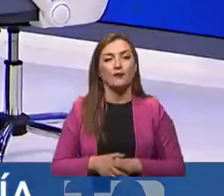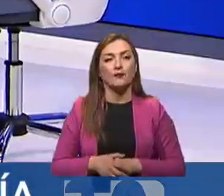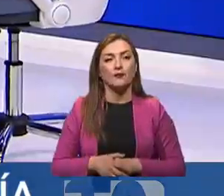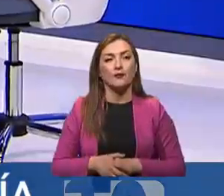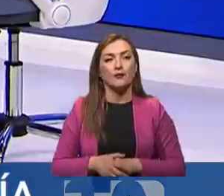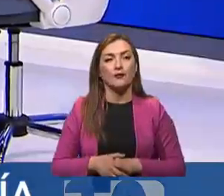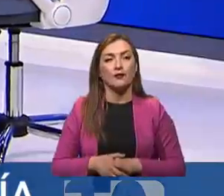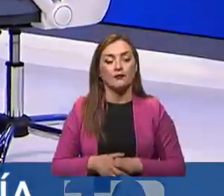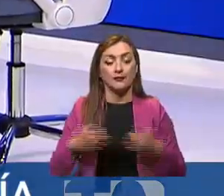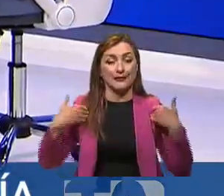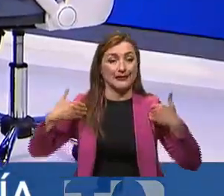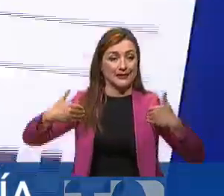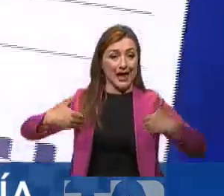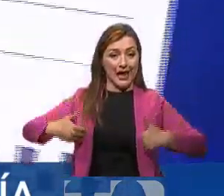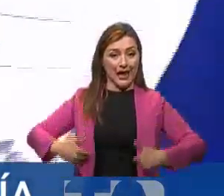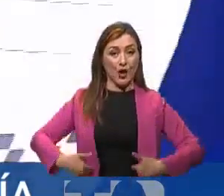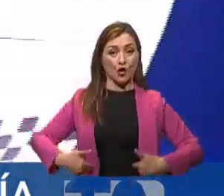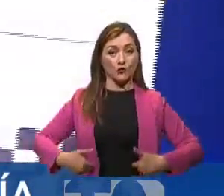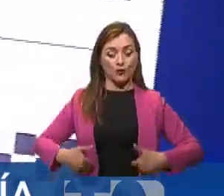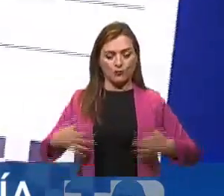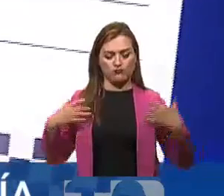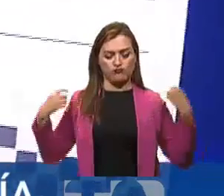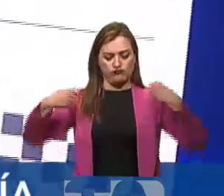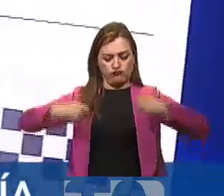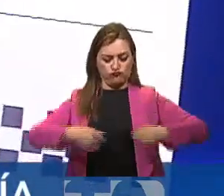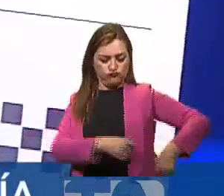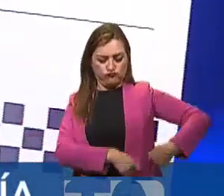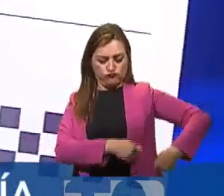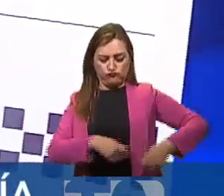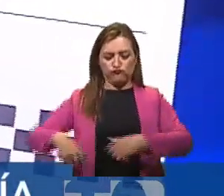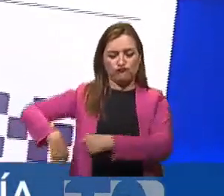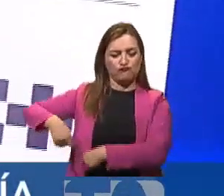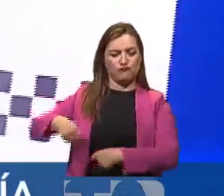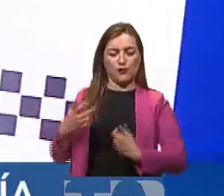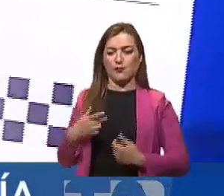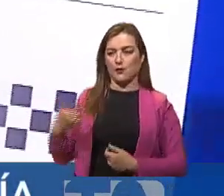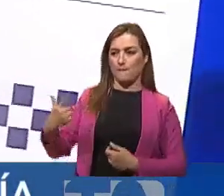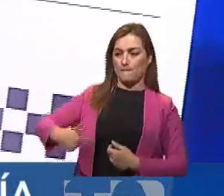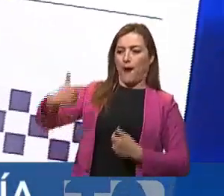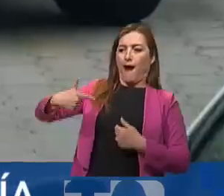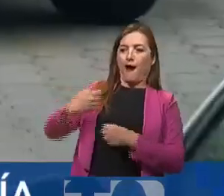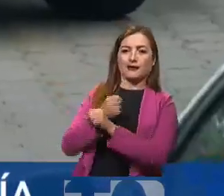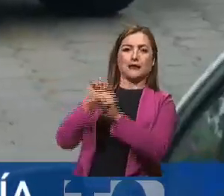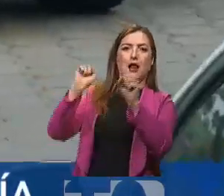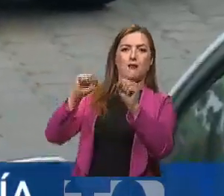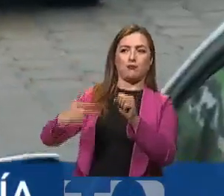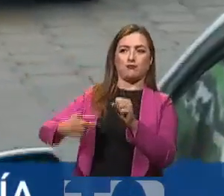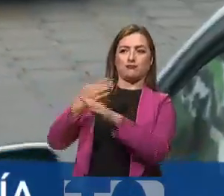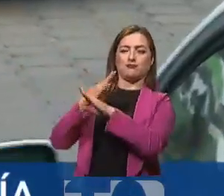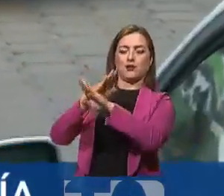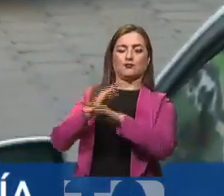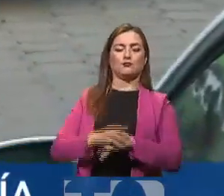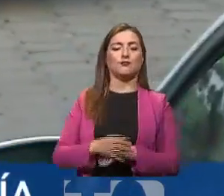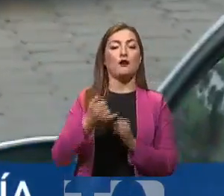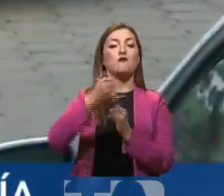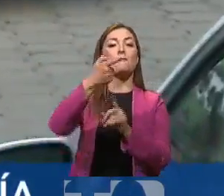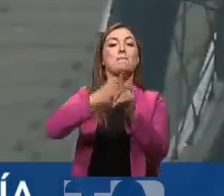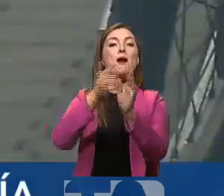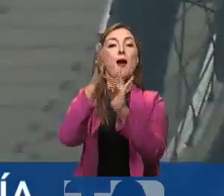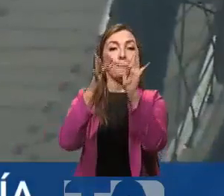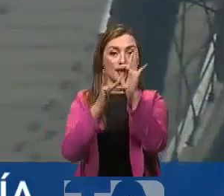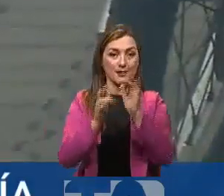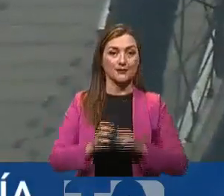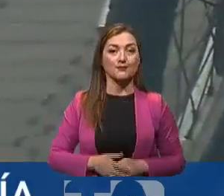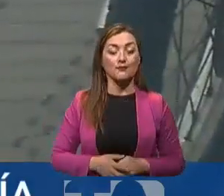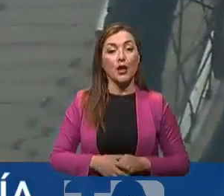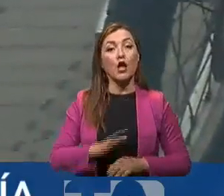llegan los chalecos? Mire, nosotros tenemos el cronograma más o menos proyectado para finales de abril. Sobre la flota automotriz,